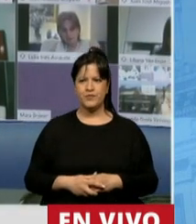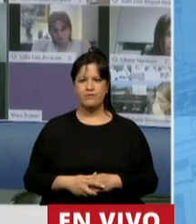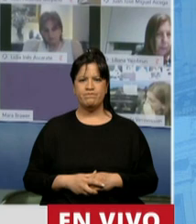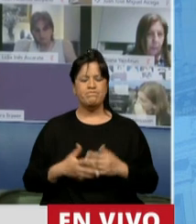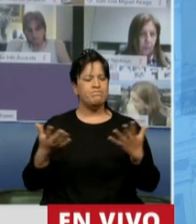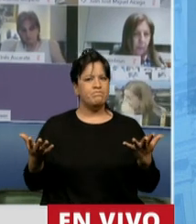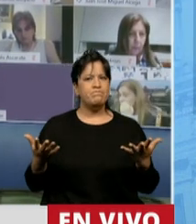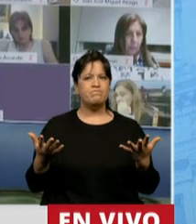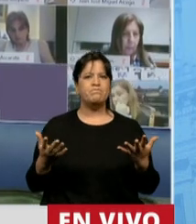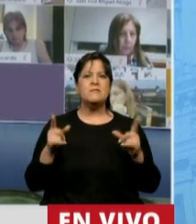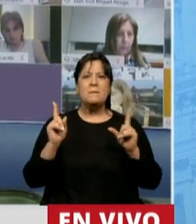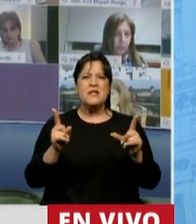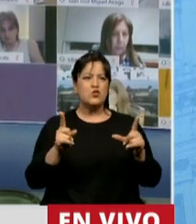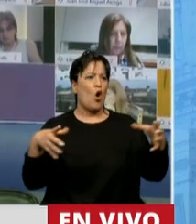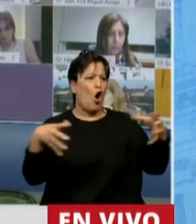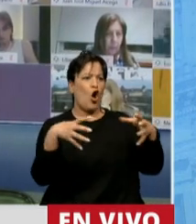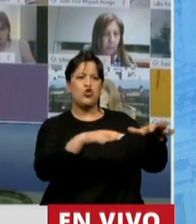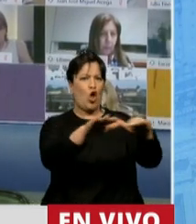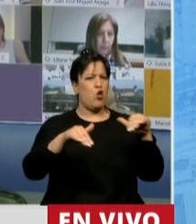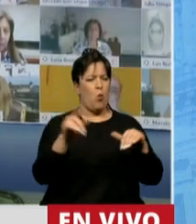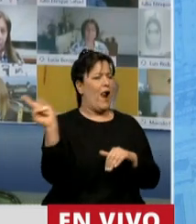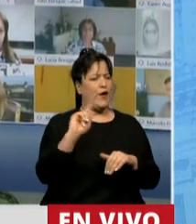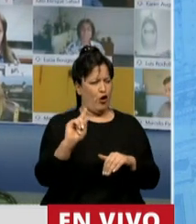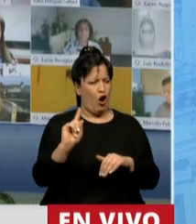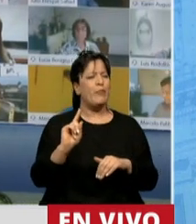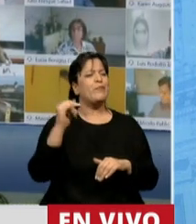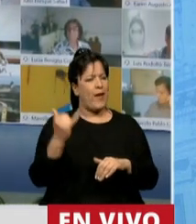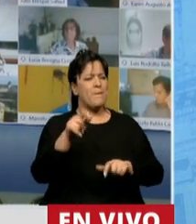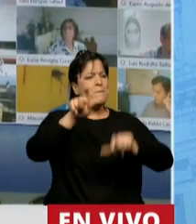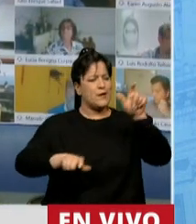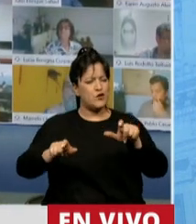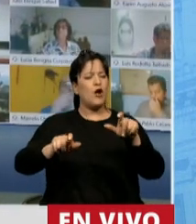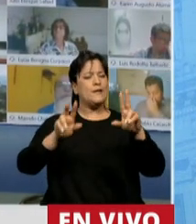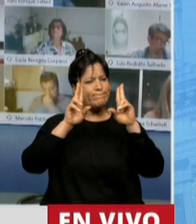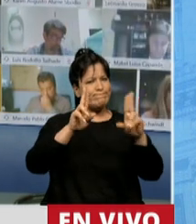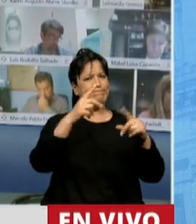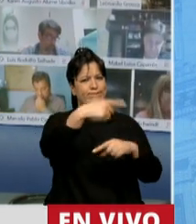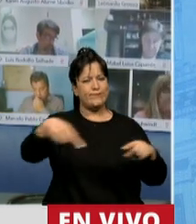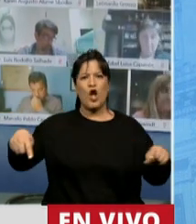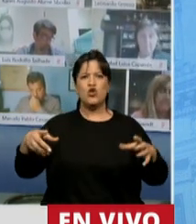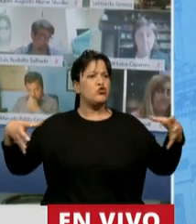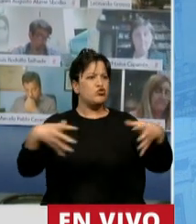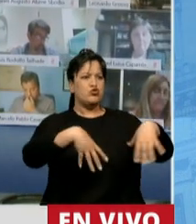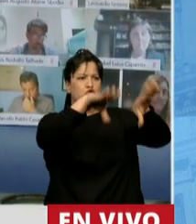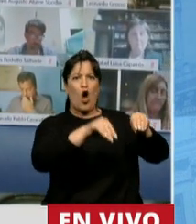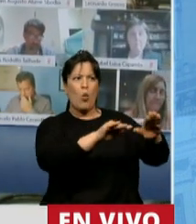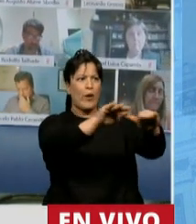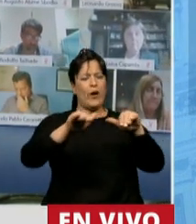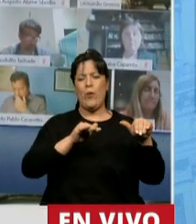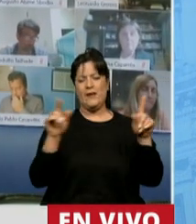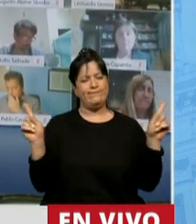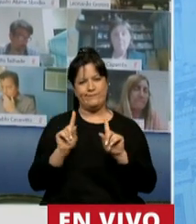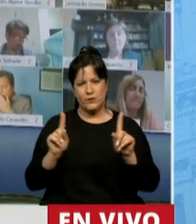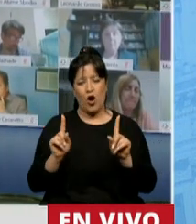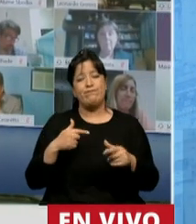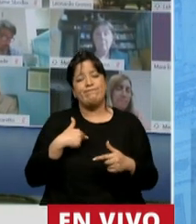no ponemos a todo en la misma bolsa eh no juzgamos que todos sean iguales y